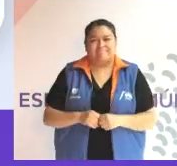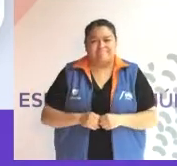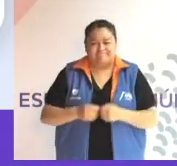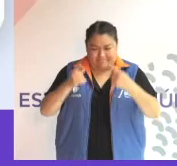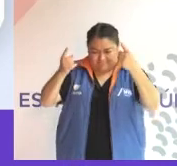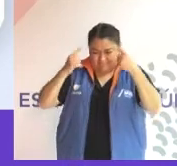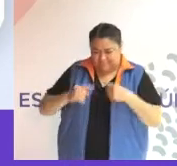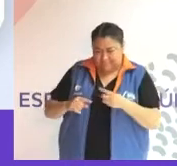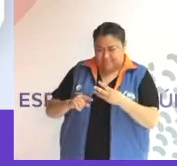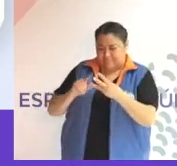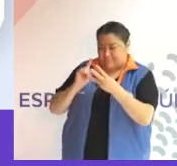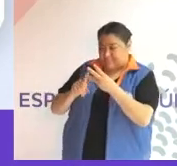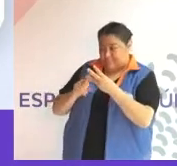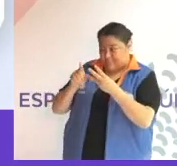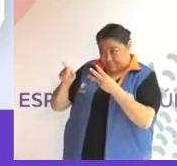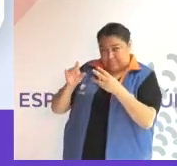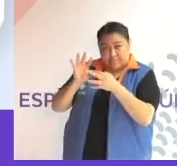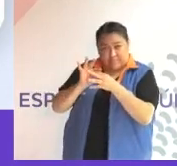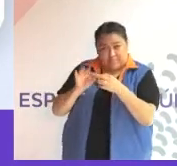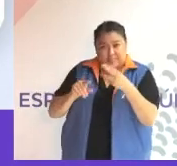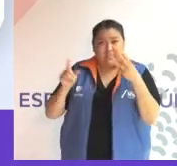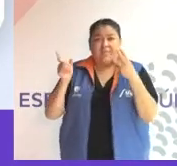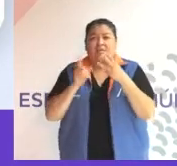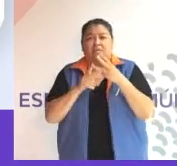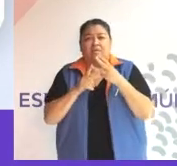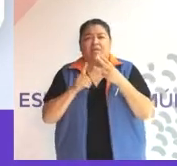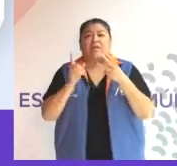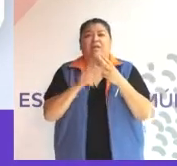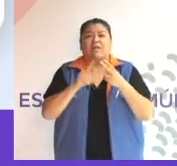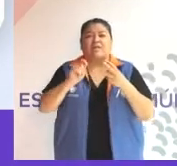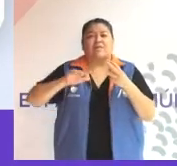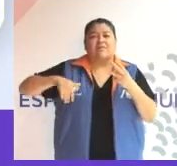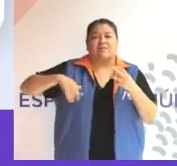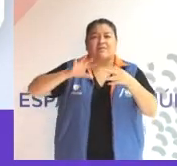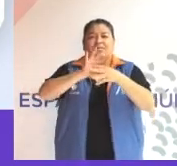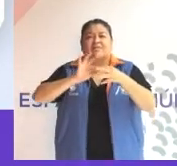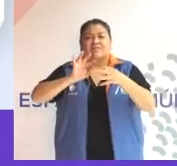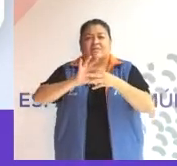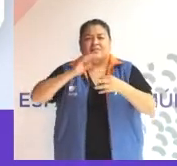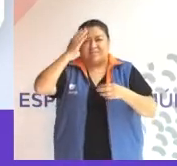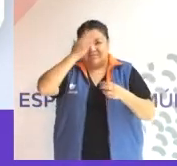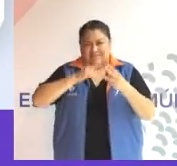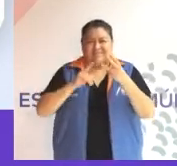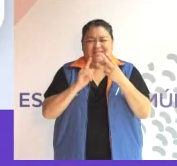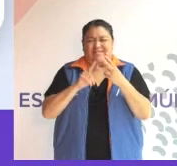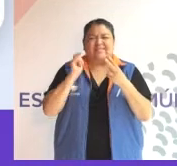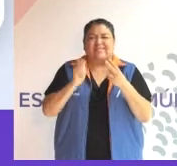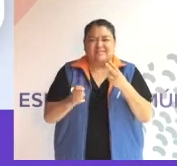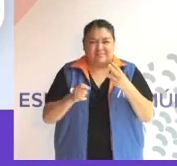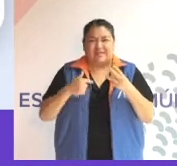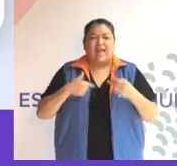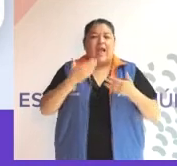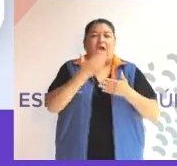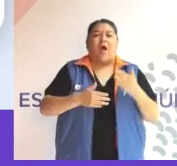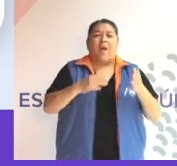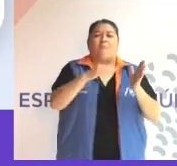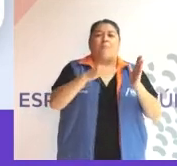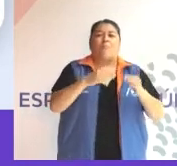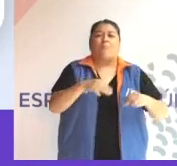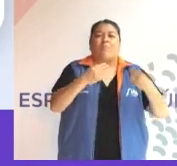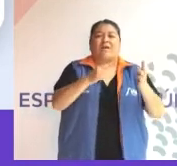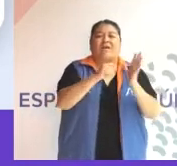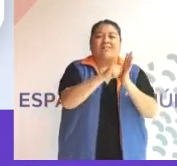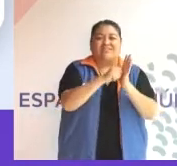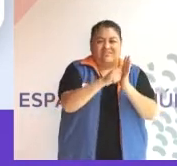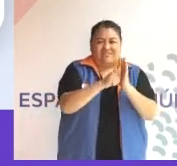Mariana y me parece muy interesante, es este tema ella hablaba de hacer un customer journey, ¿no? Ahora en mercadotecnia está muy de moda